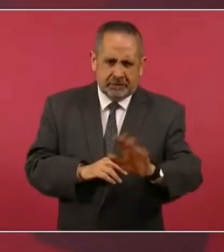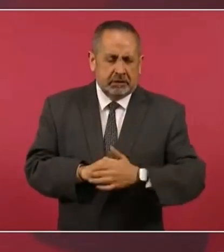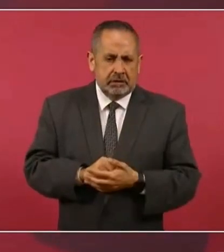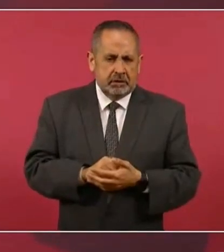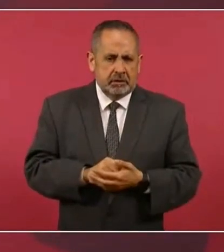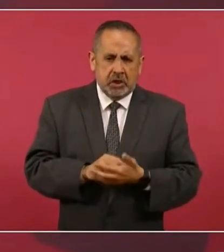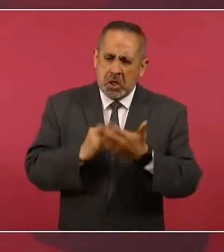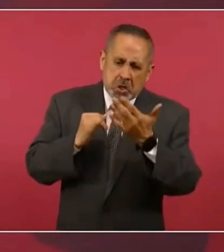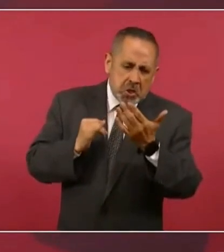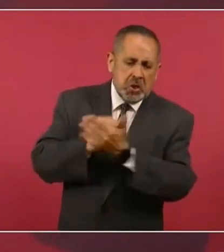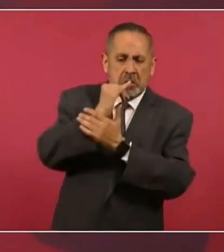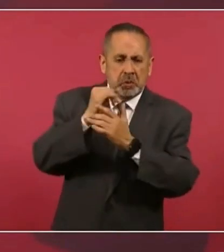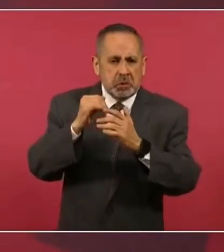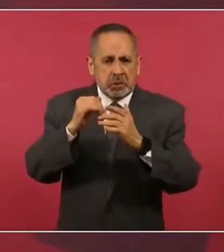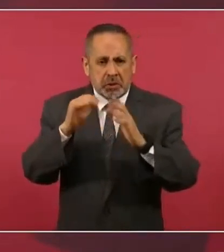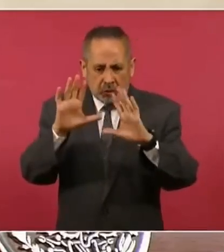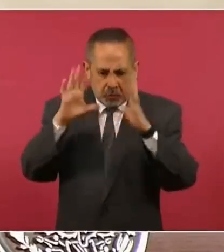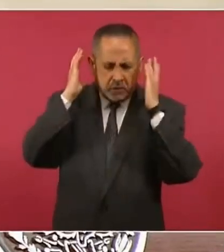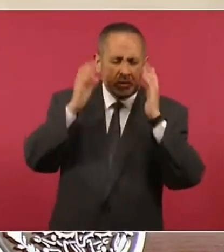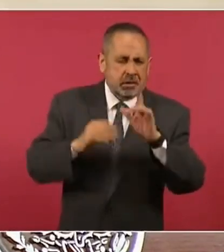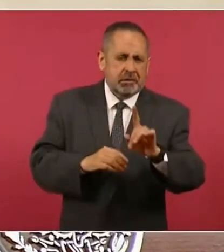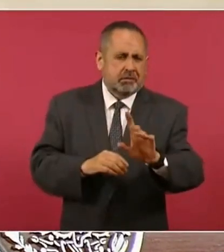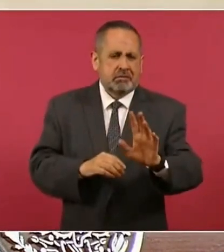tomar decisiones